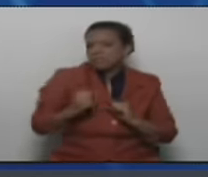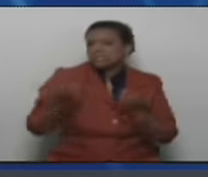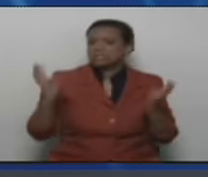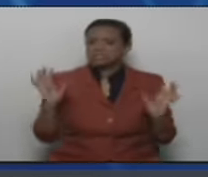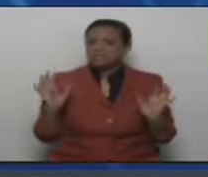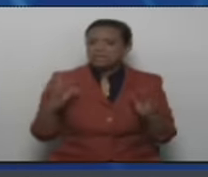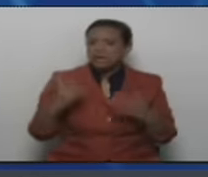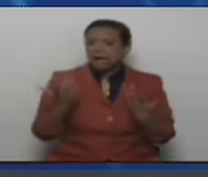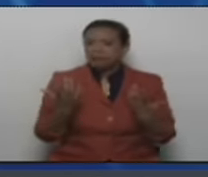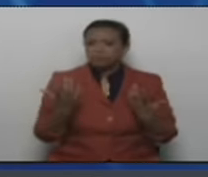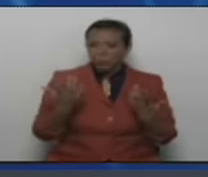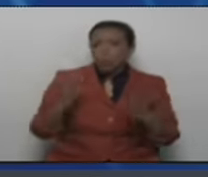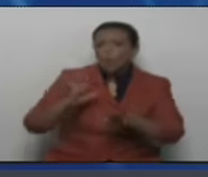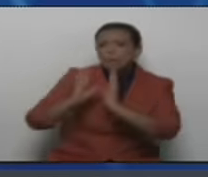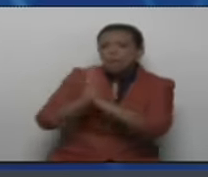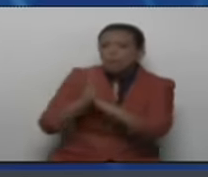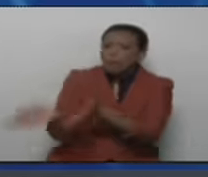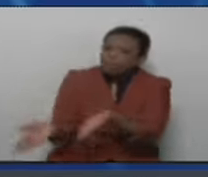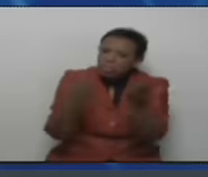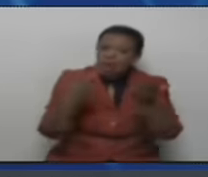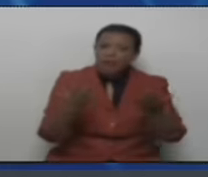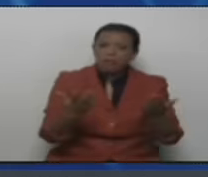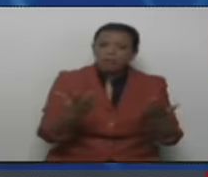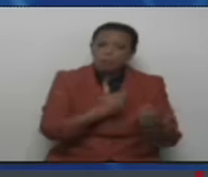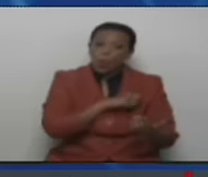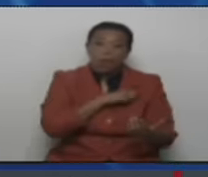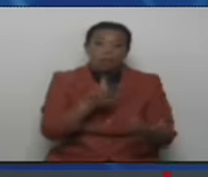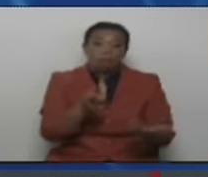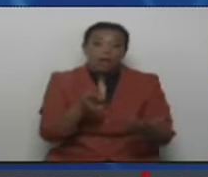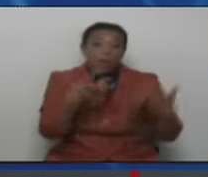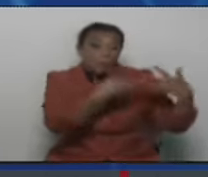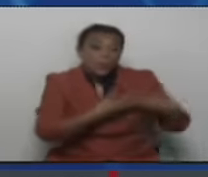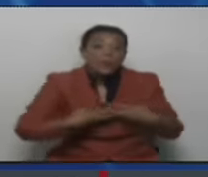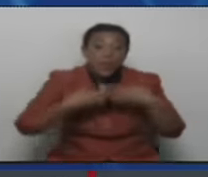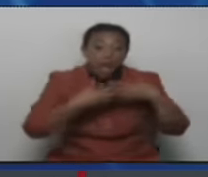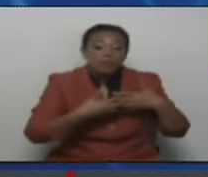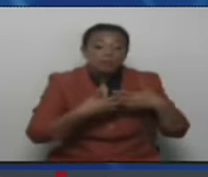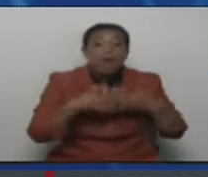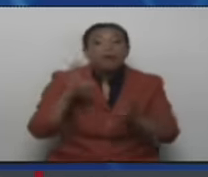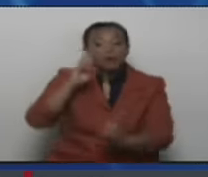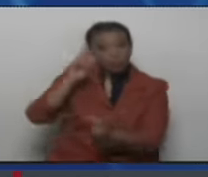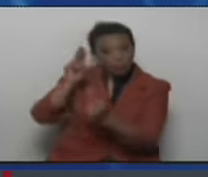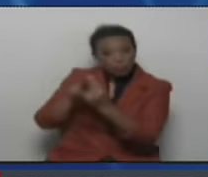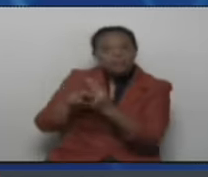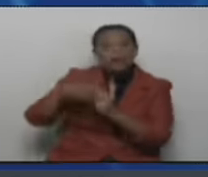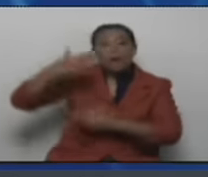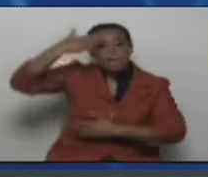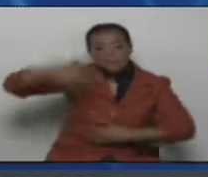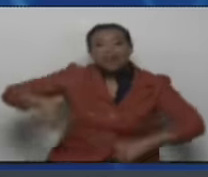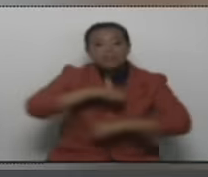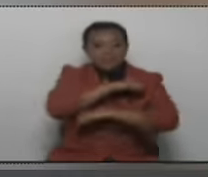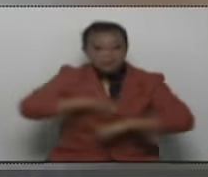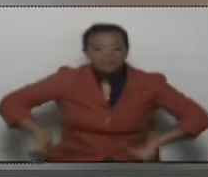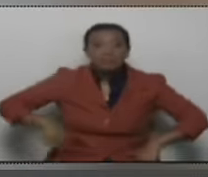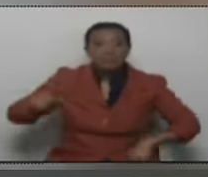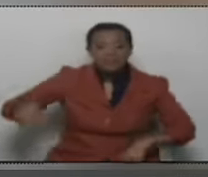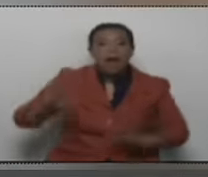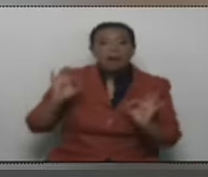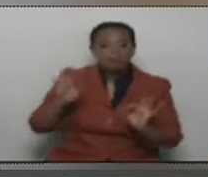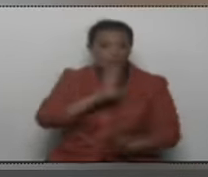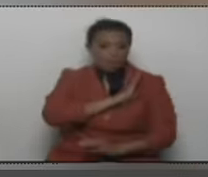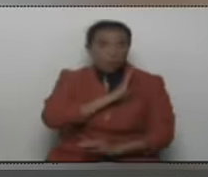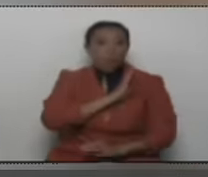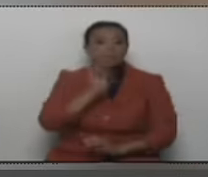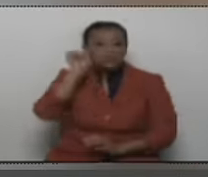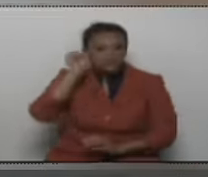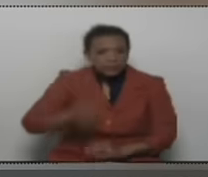agentes del CNI, por favor, entréguelo. El gobierno de Estados Unidos sí salió a reconocer que es un militar activo de alto rango para ellos,